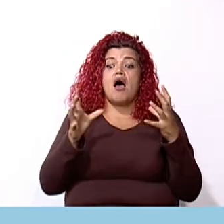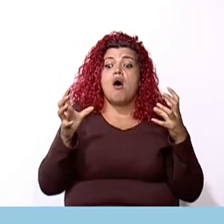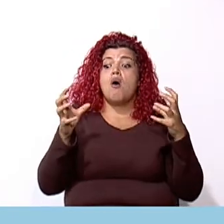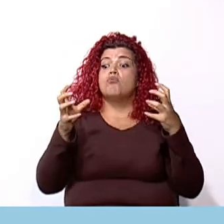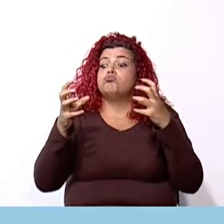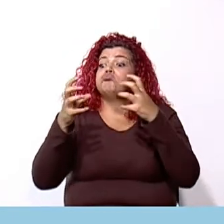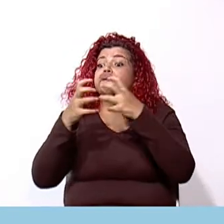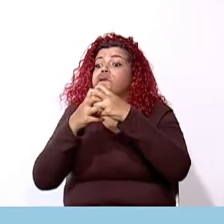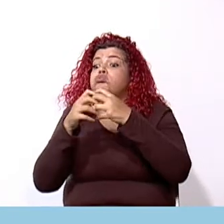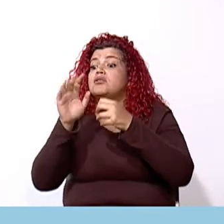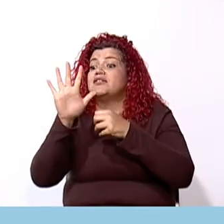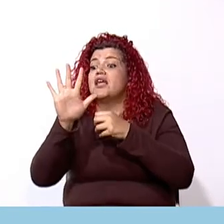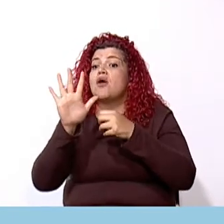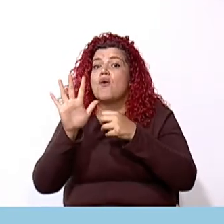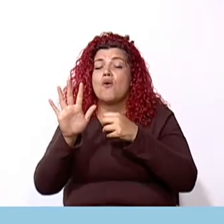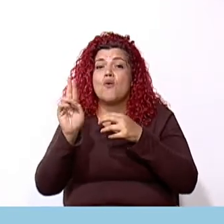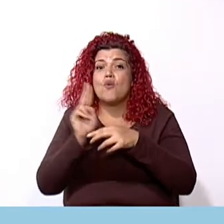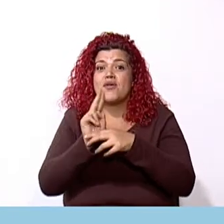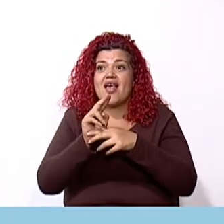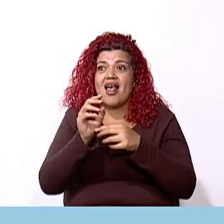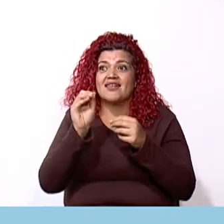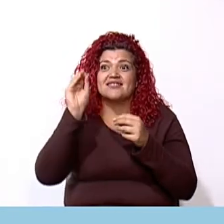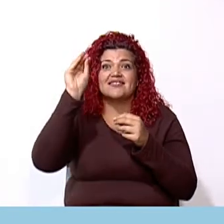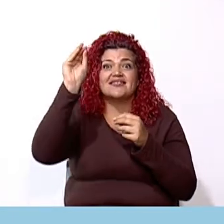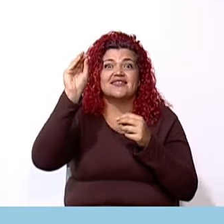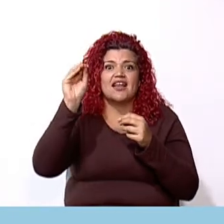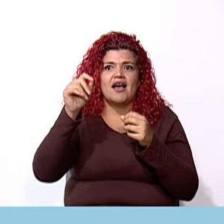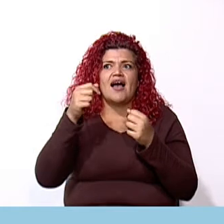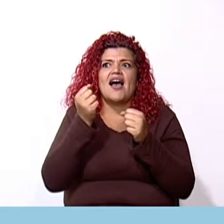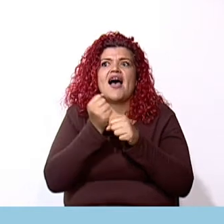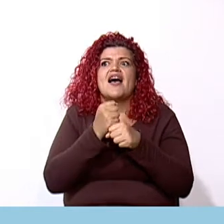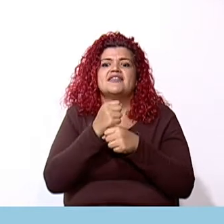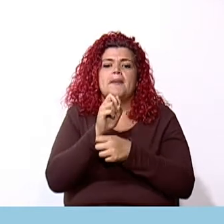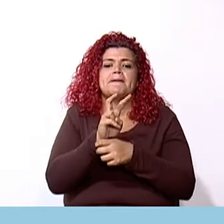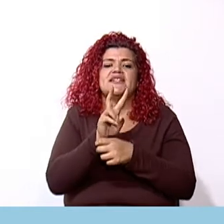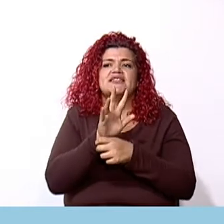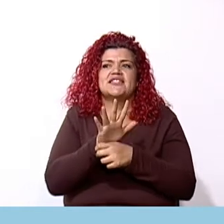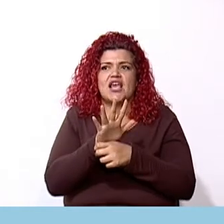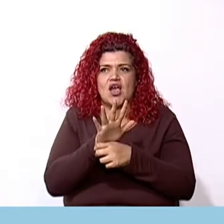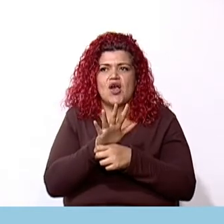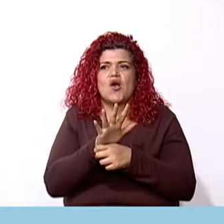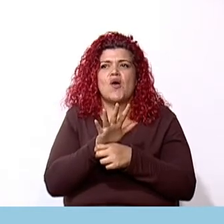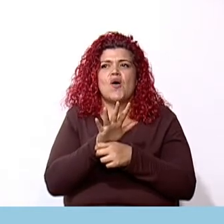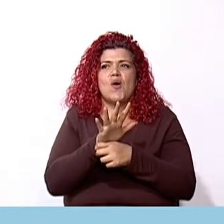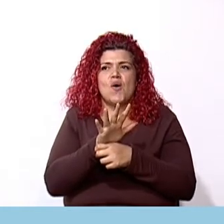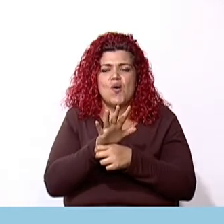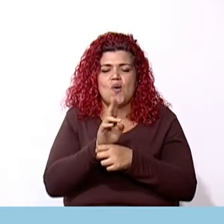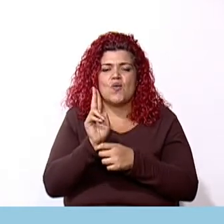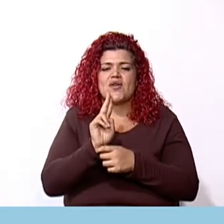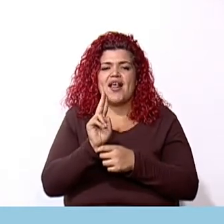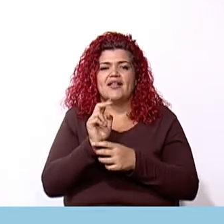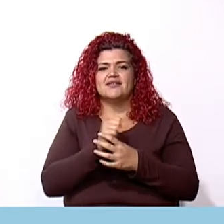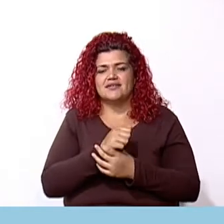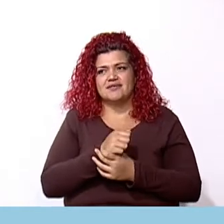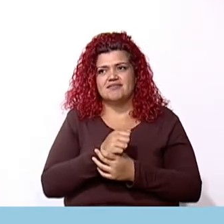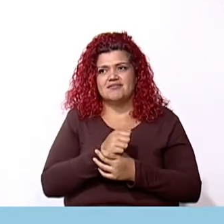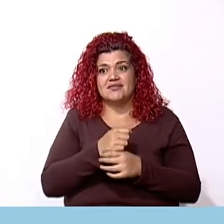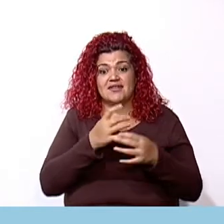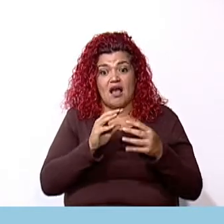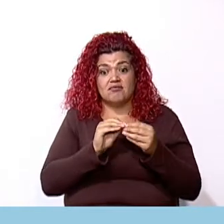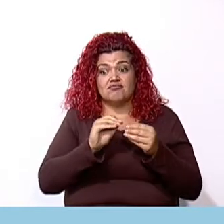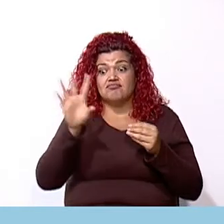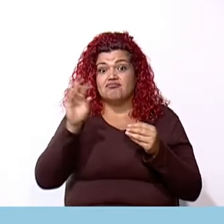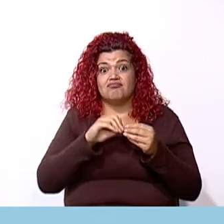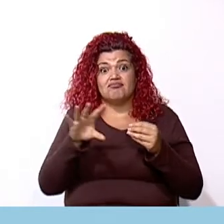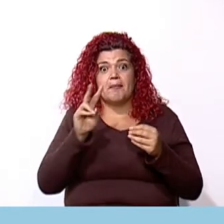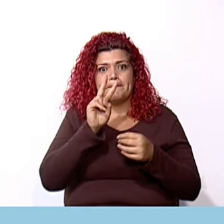las 5 unidades que tenemos arriba, nos forman 25 unidades.